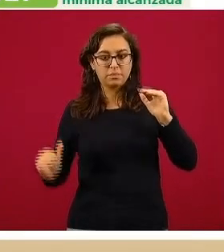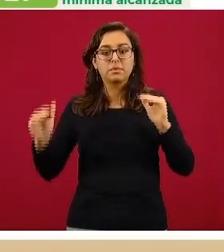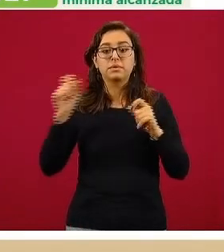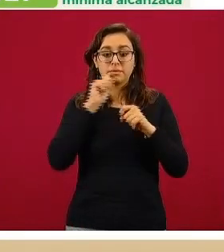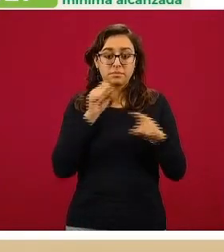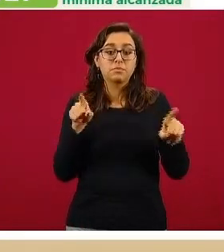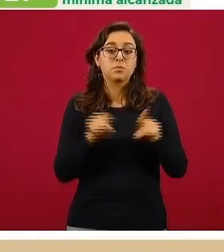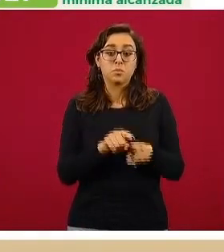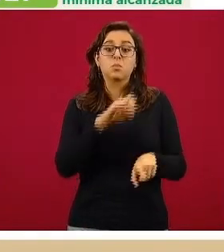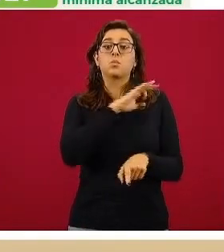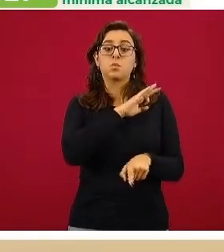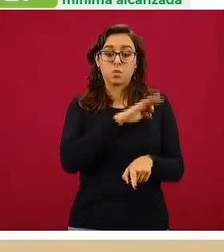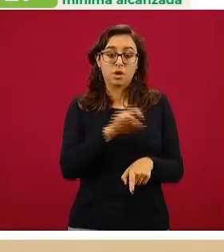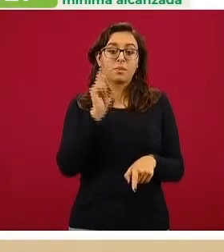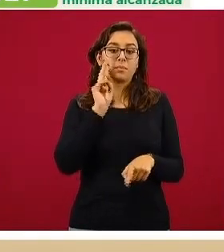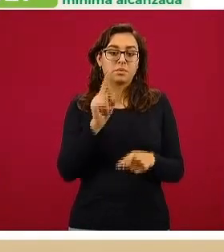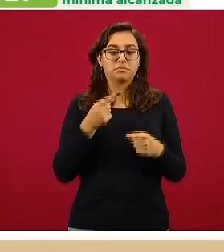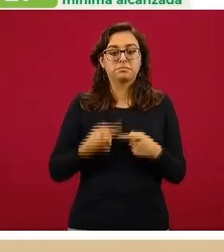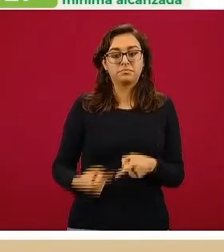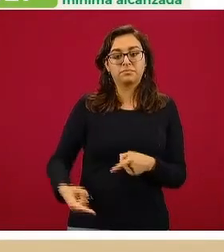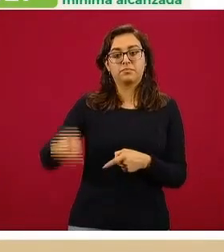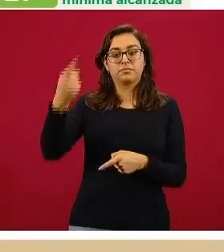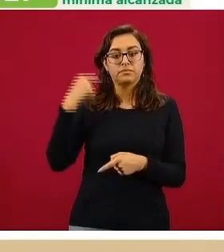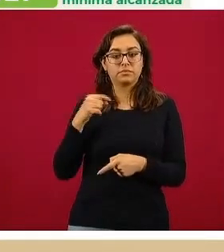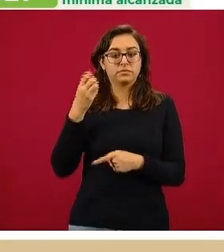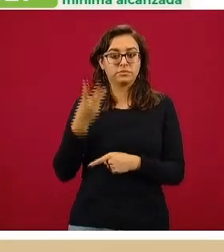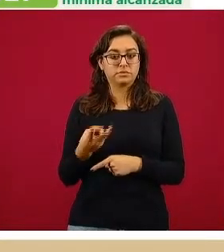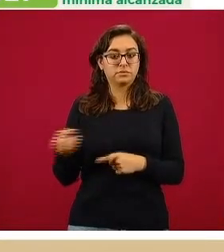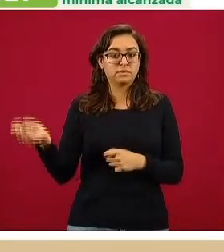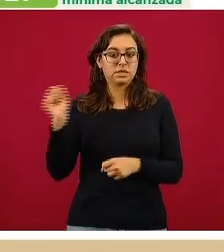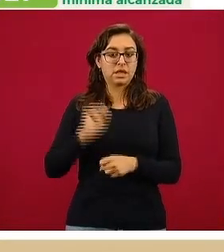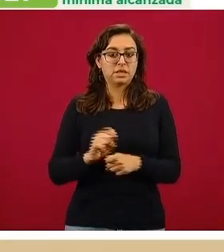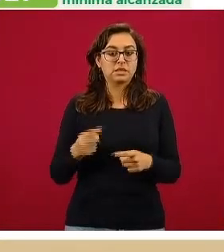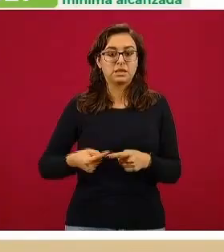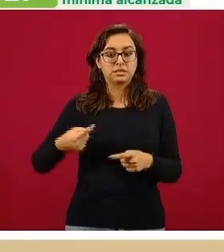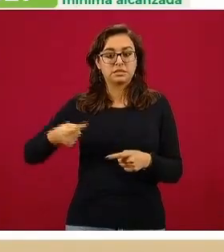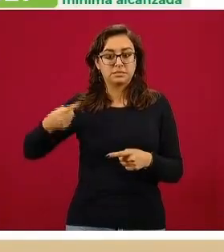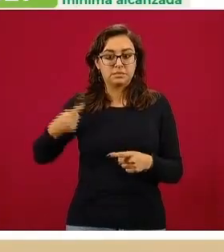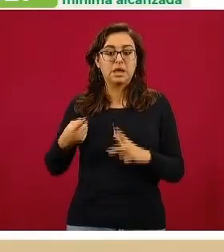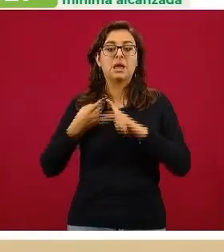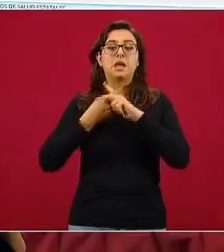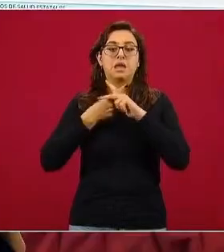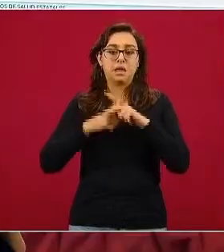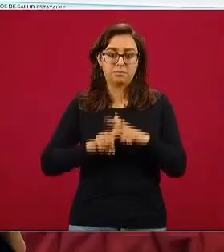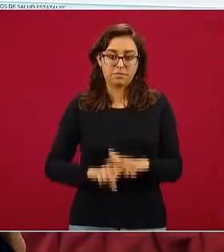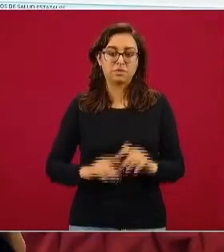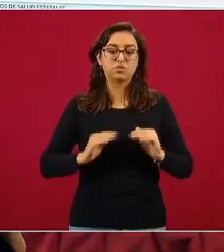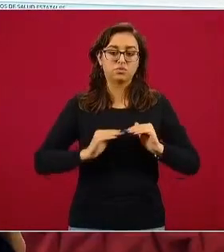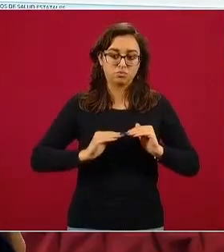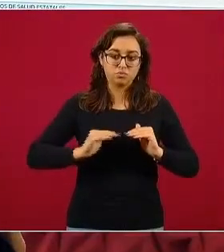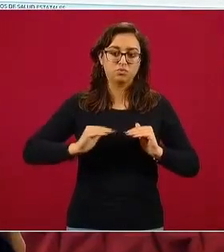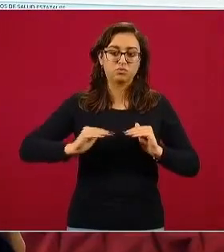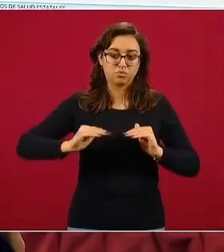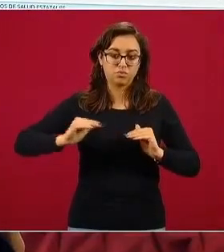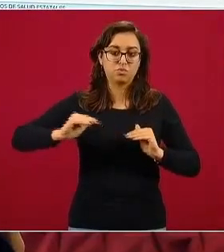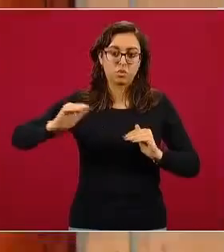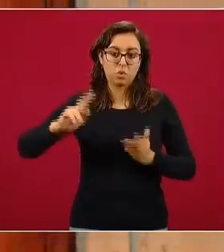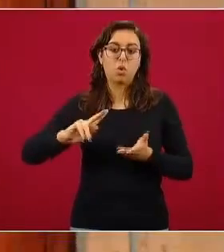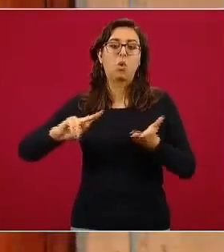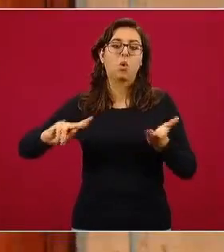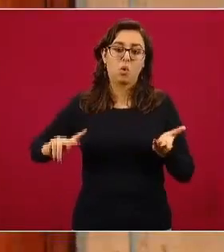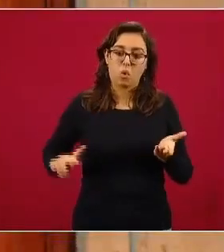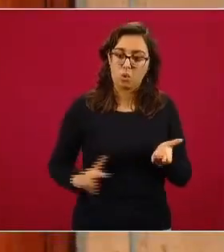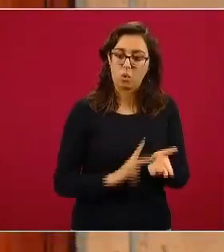Como podemos ver, ya desde hace aproximadamente 3 semanas habíamos iniciado con una tendencia ascendente, es decir, se